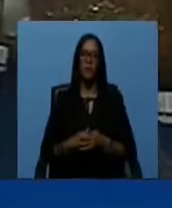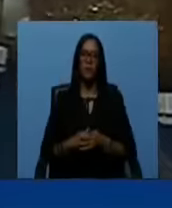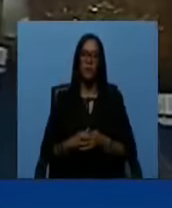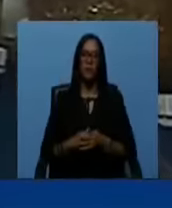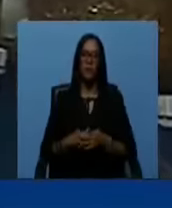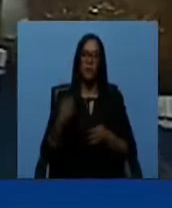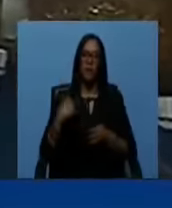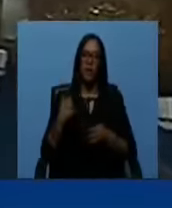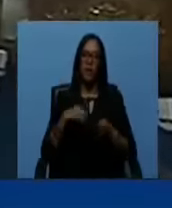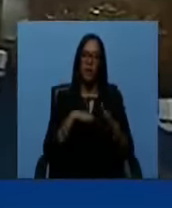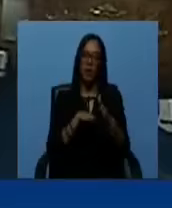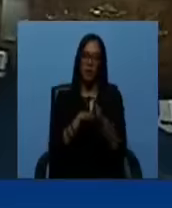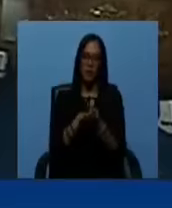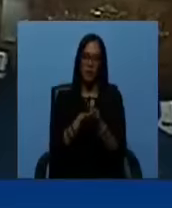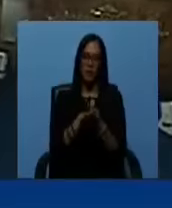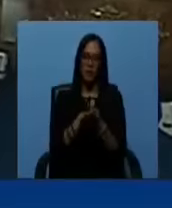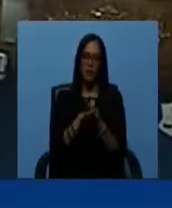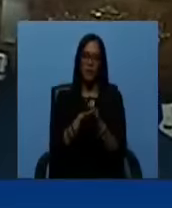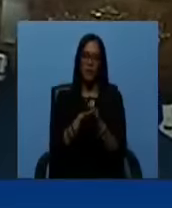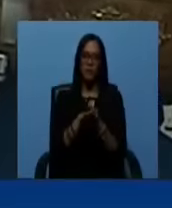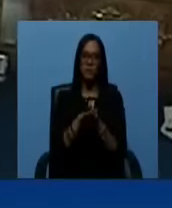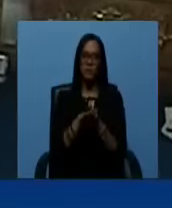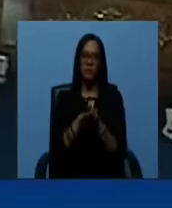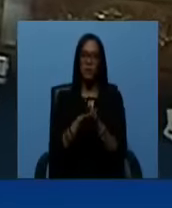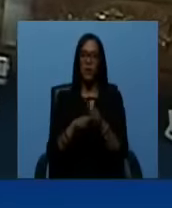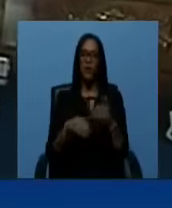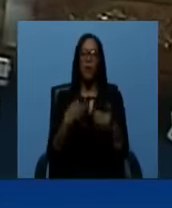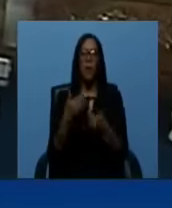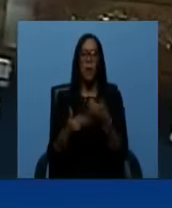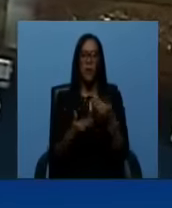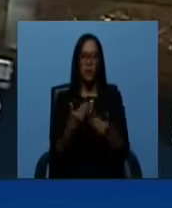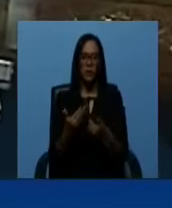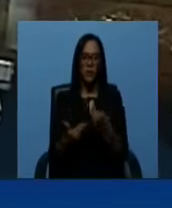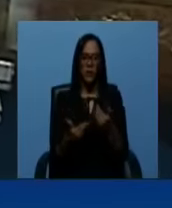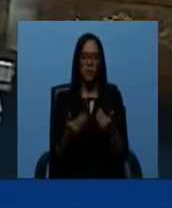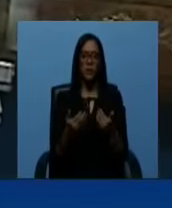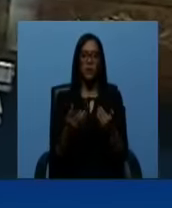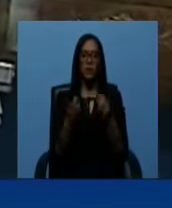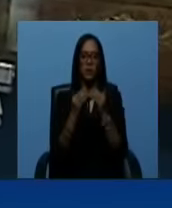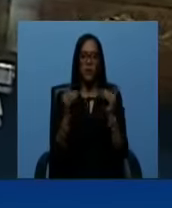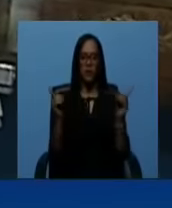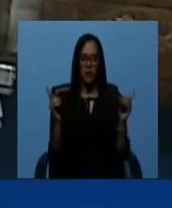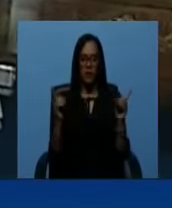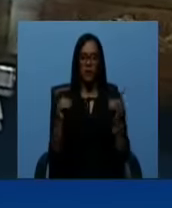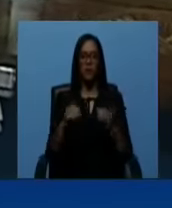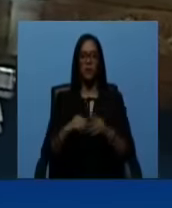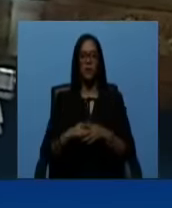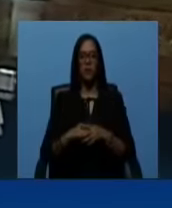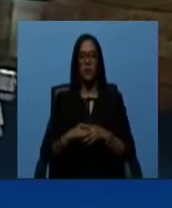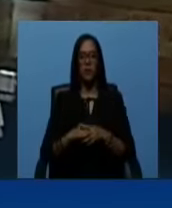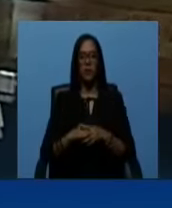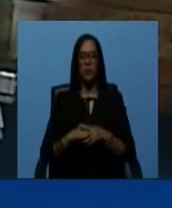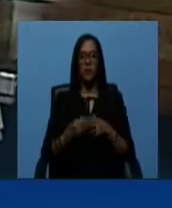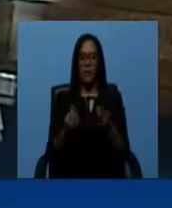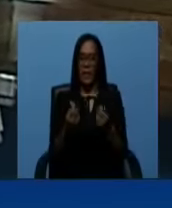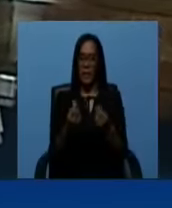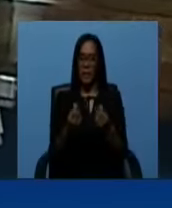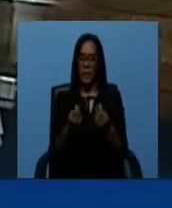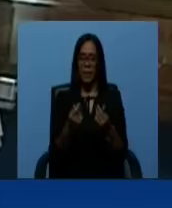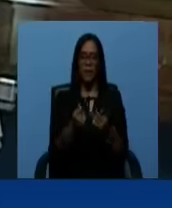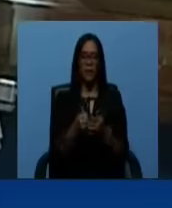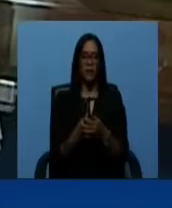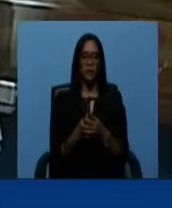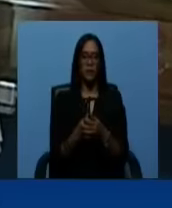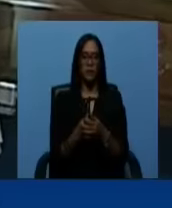Tenemos que avanzar hacia un proceso de democratización del capital,